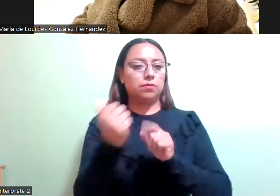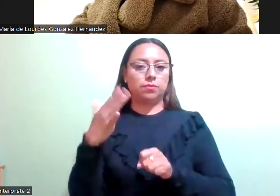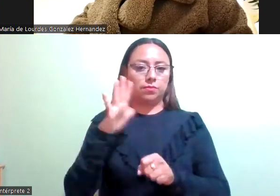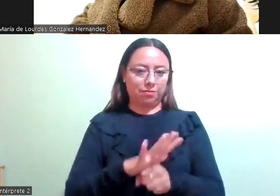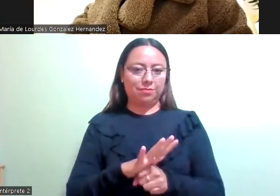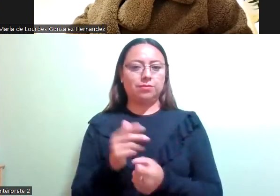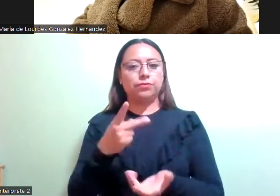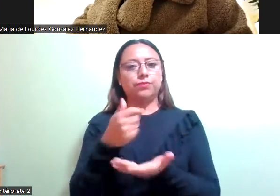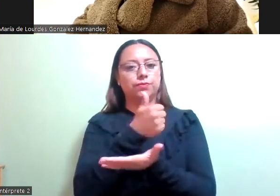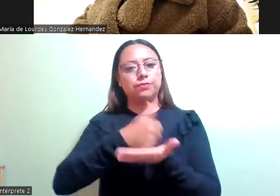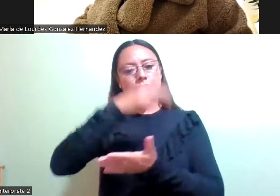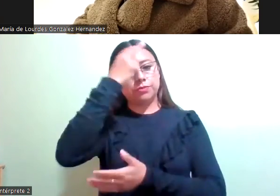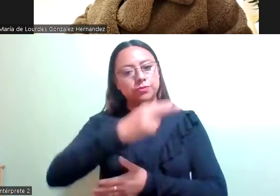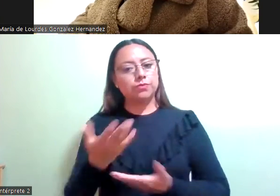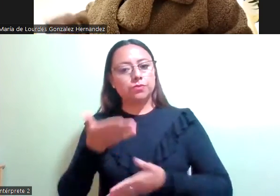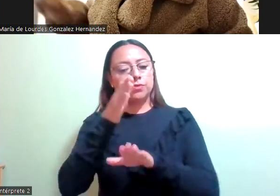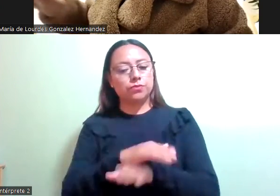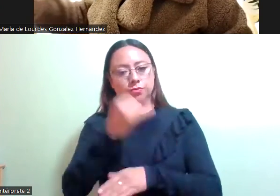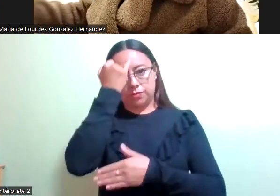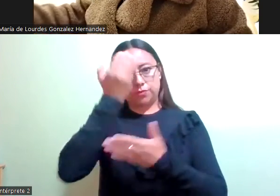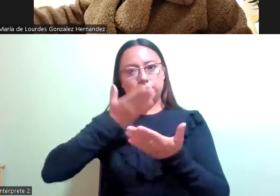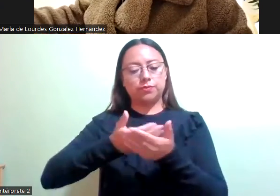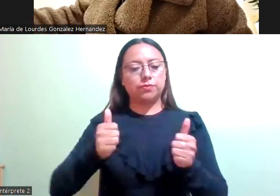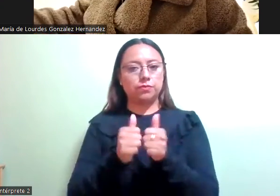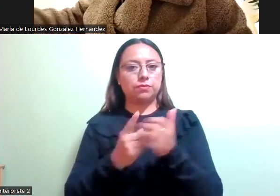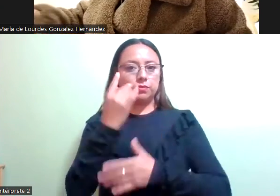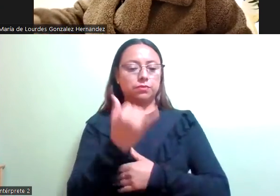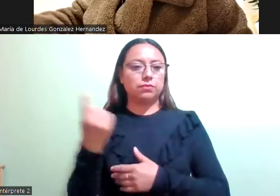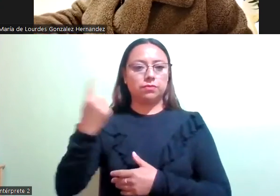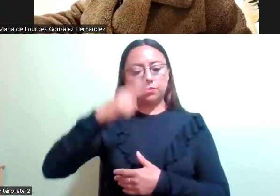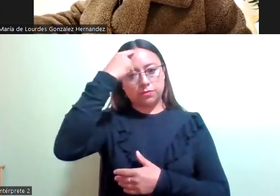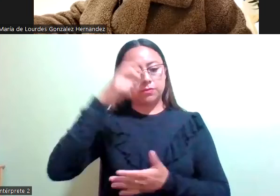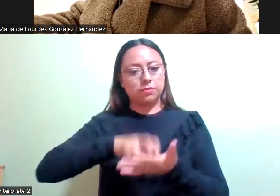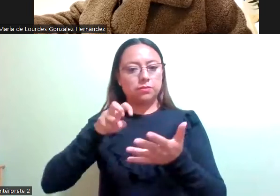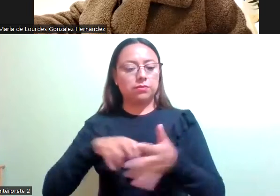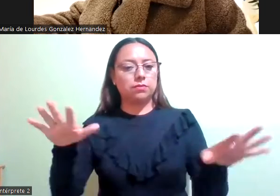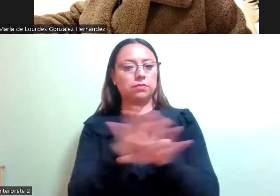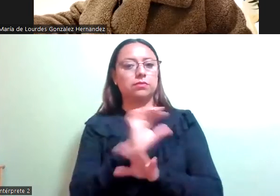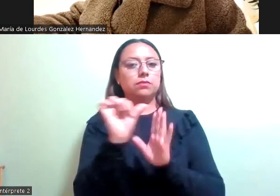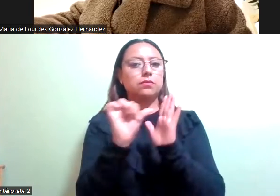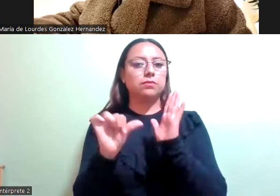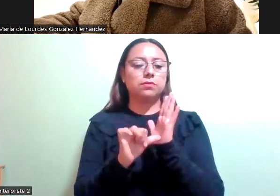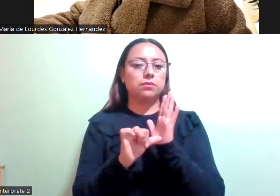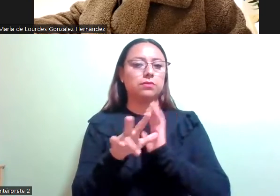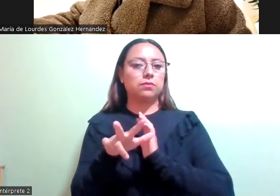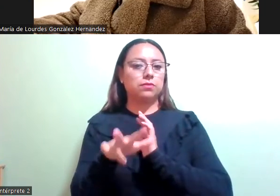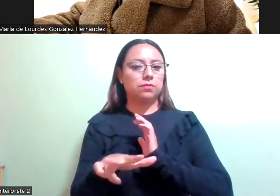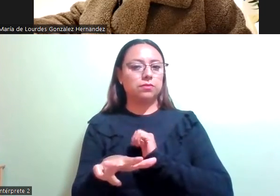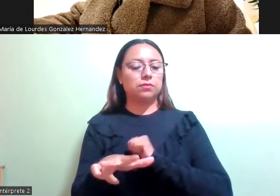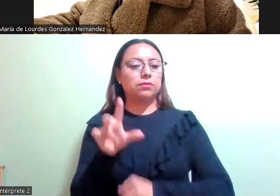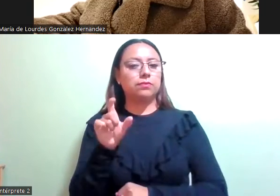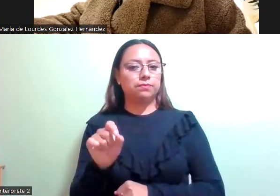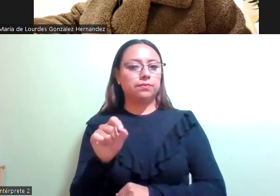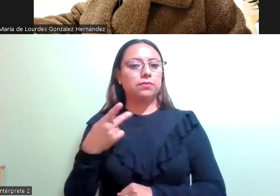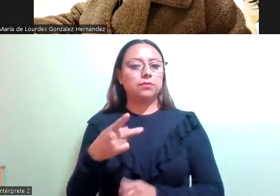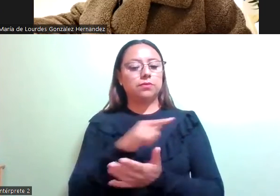Local, relativo a la iniciativa con proyecto de decreto por el que se reforman los artículos 18 y 20 de